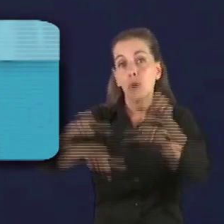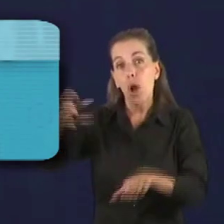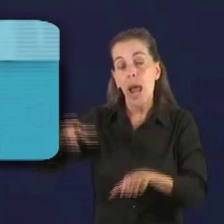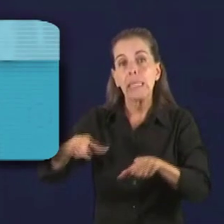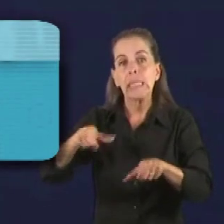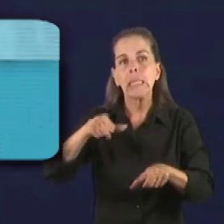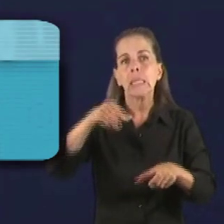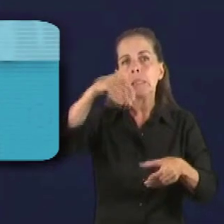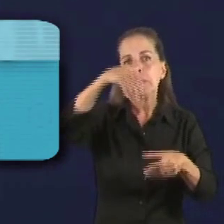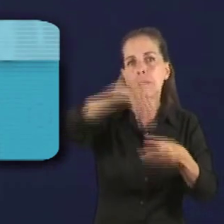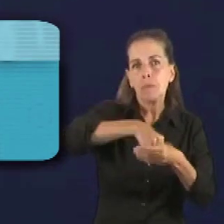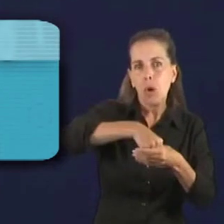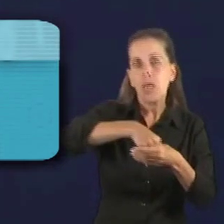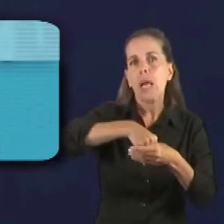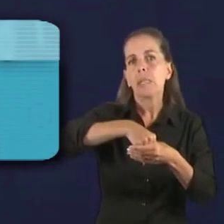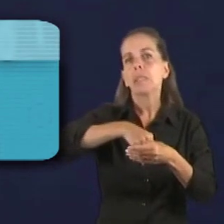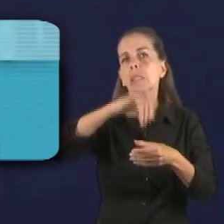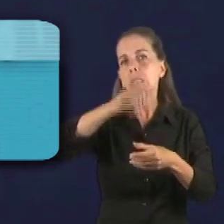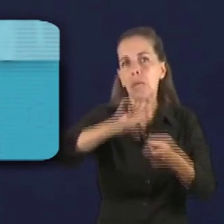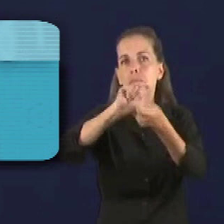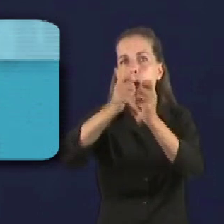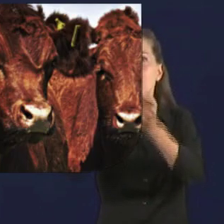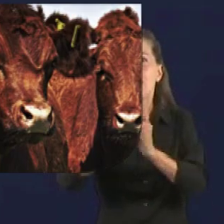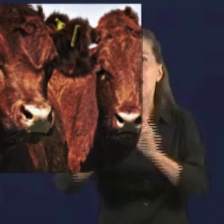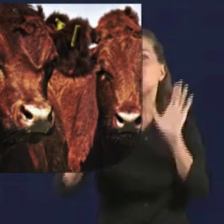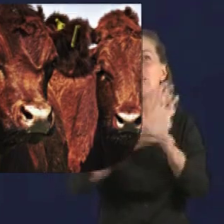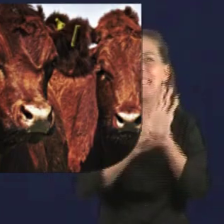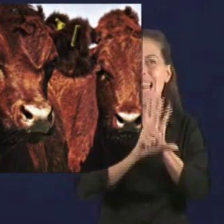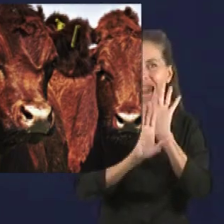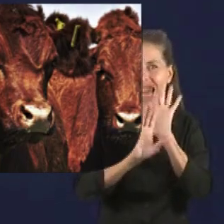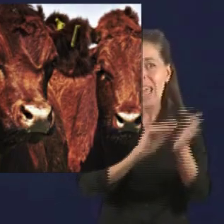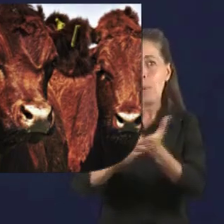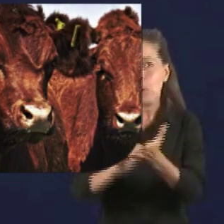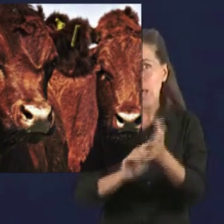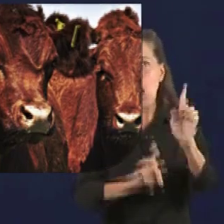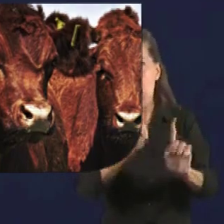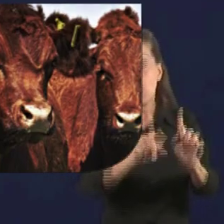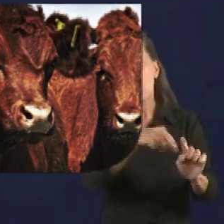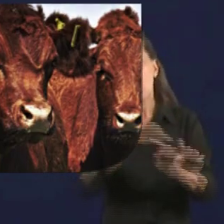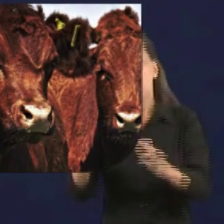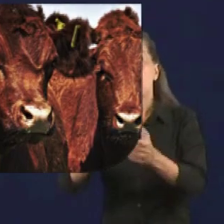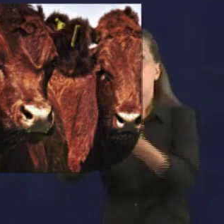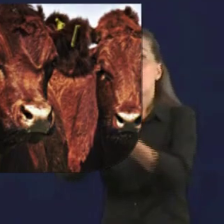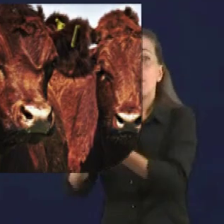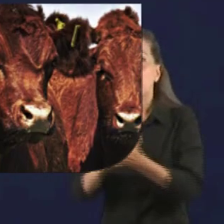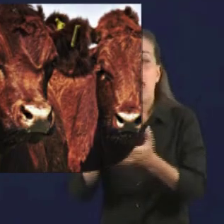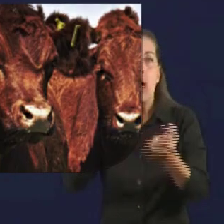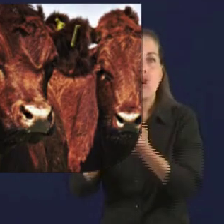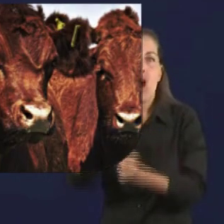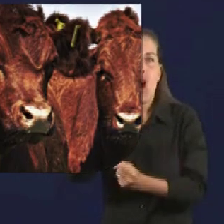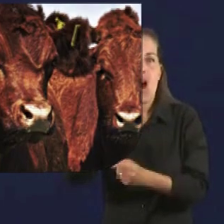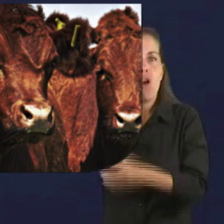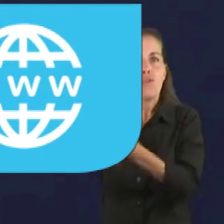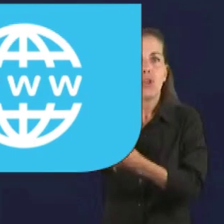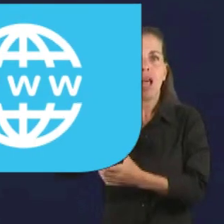el cambio que propusimos en la ley y parte de la política no acompañó, y me parece que el haber expuesto o